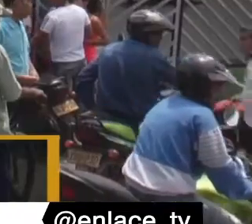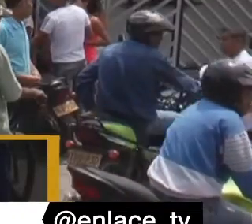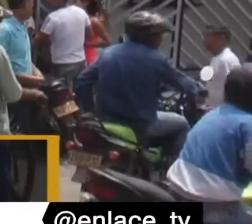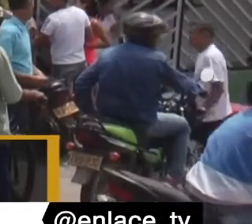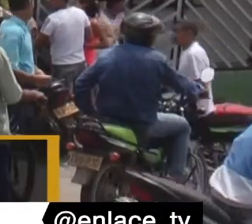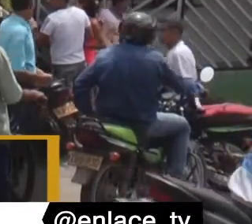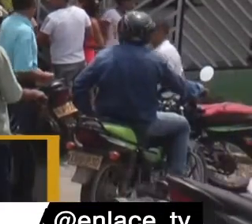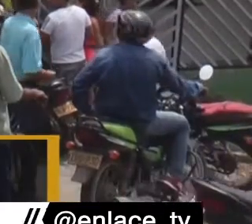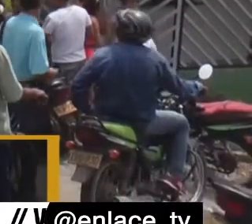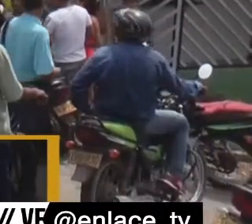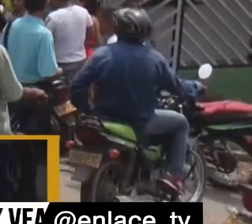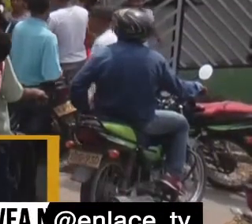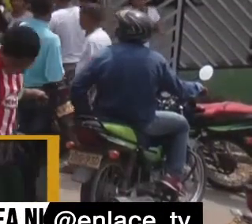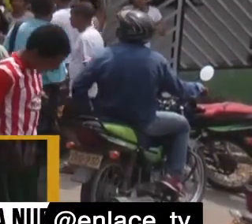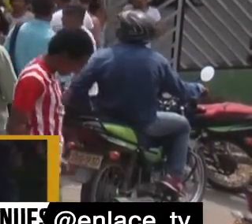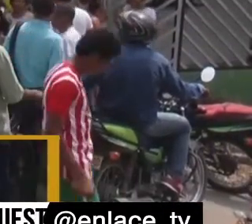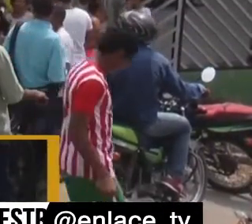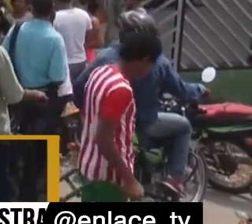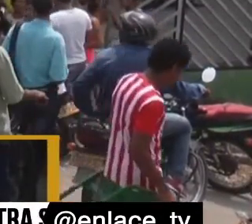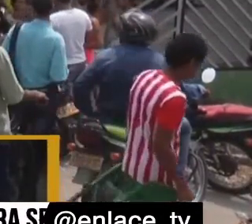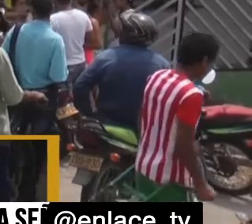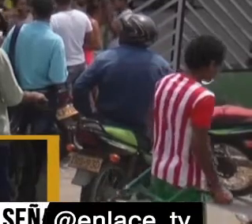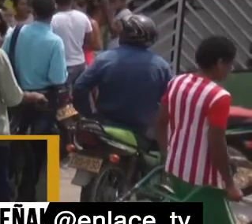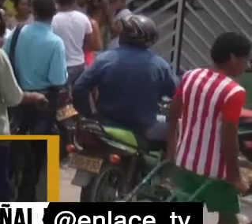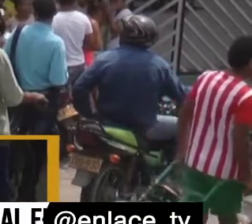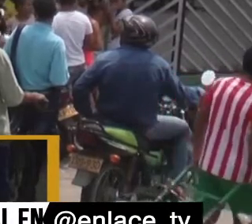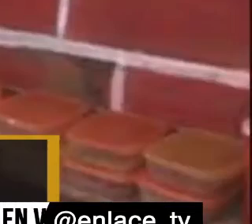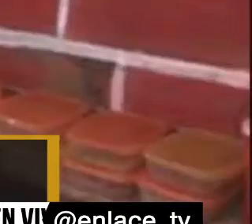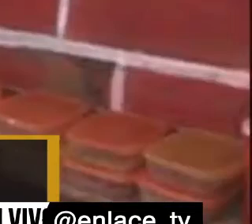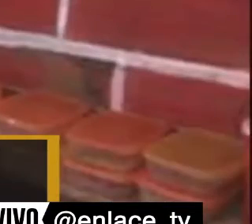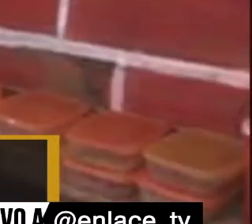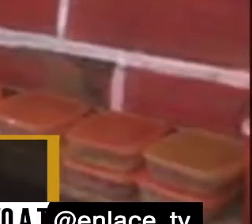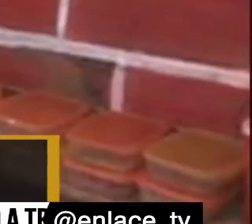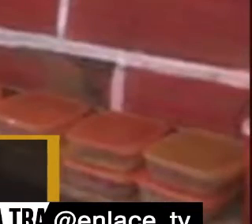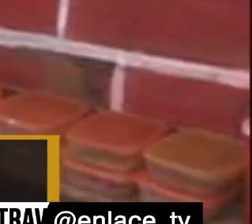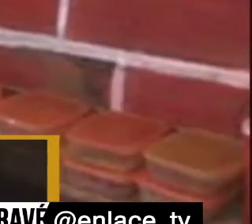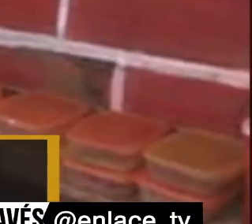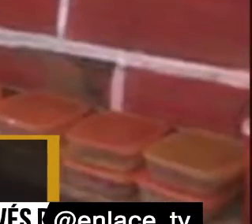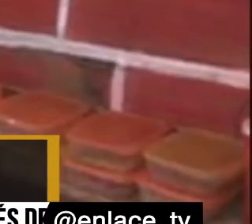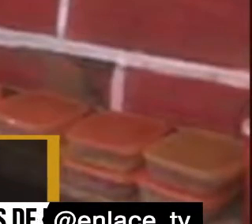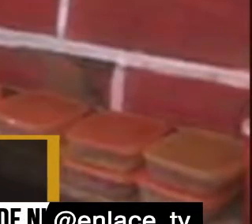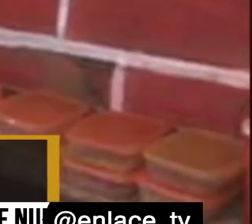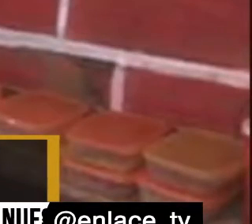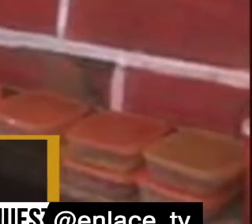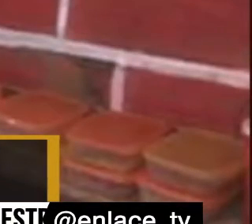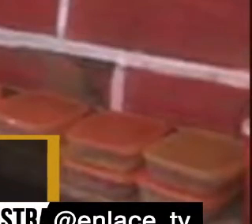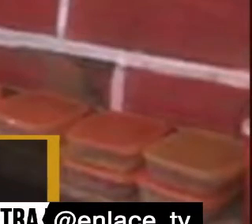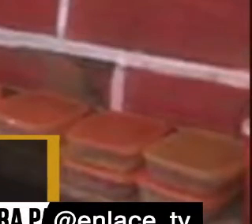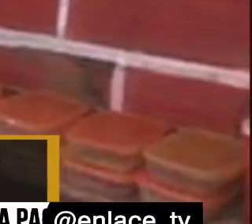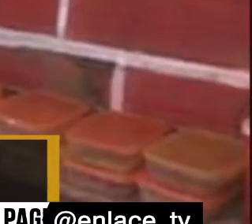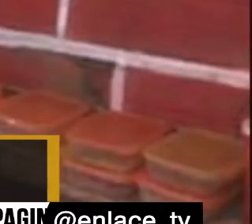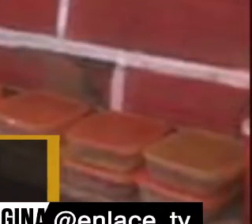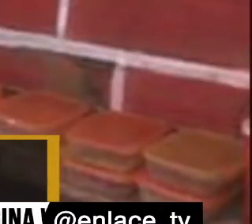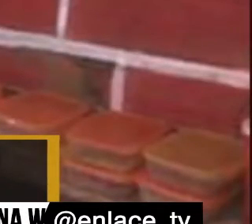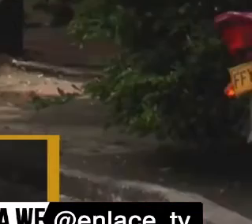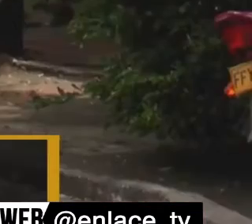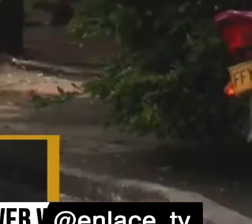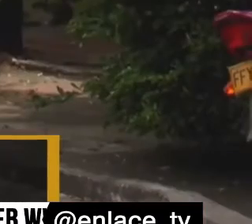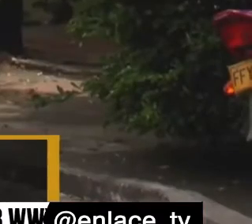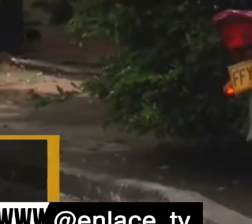De inmediato, vecinos que llegaron a la vivienda donde se produjo el disparo hallaron el cuerpo sin vida de Wilmer Velázquez Briceño, de 32 años de edad, con un balazo en su